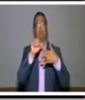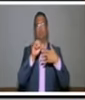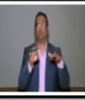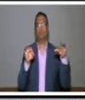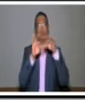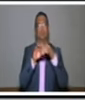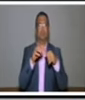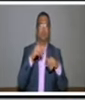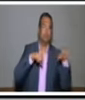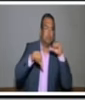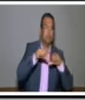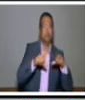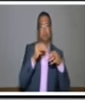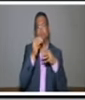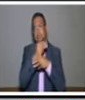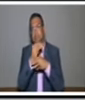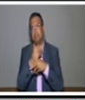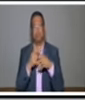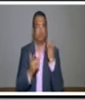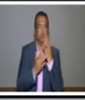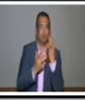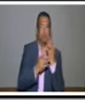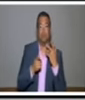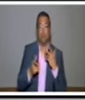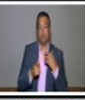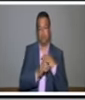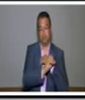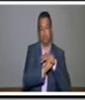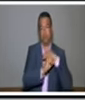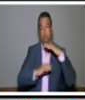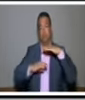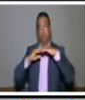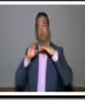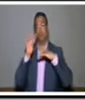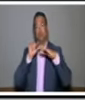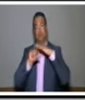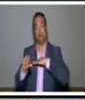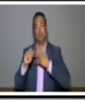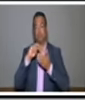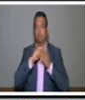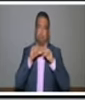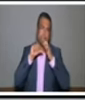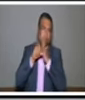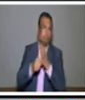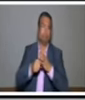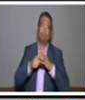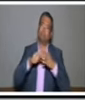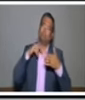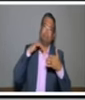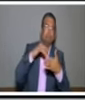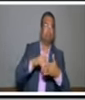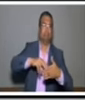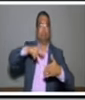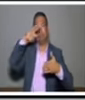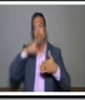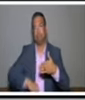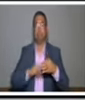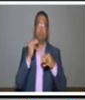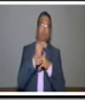matemáticas, pudiendo enfocar de 0 a 4 grado en lo que serían áreas de lectura, de matemáticas y de